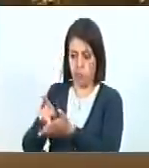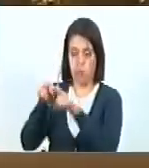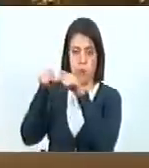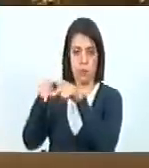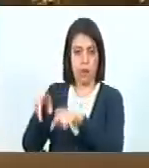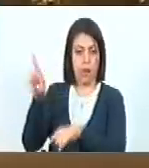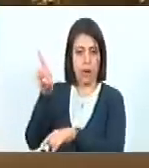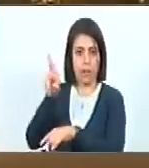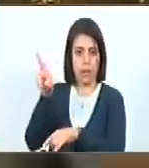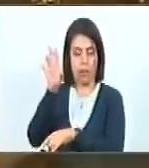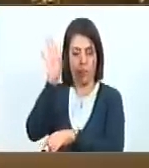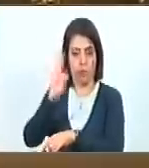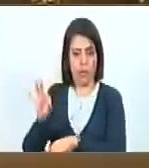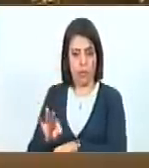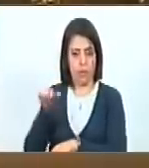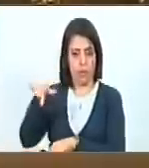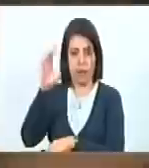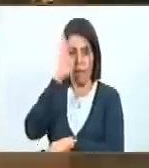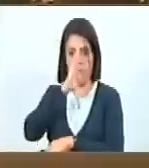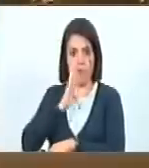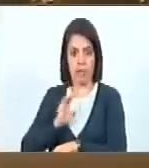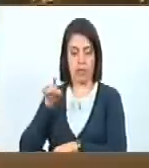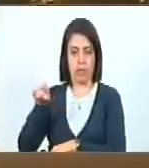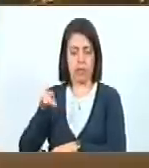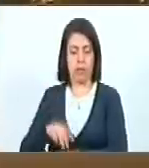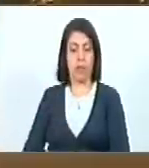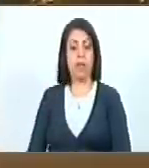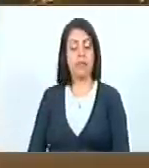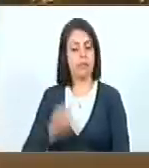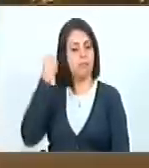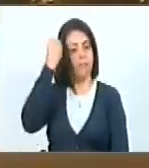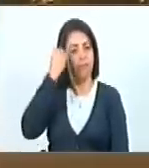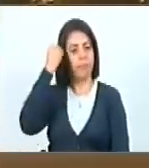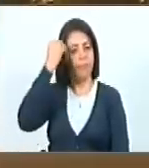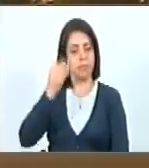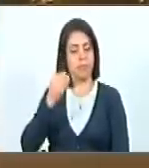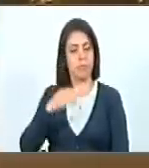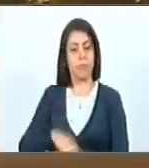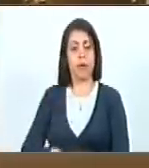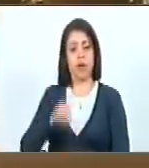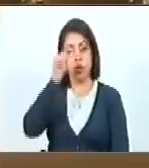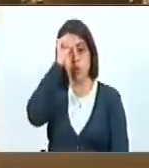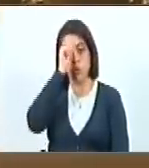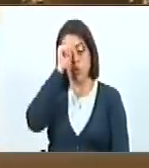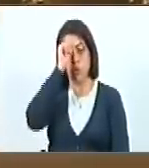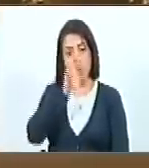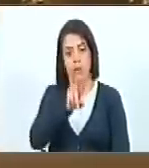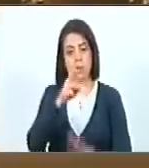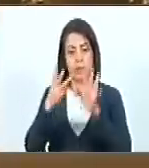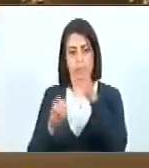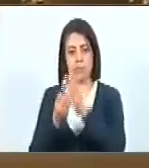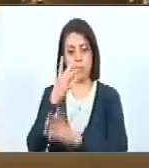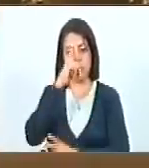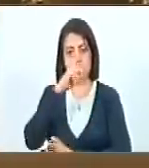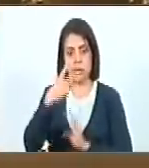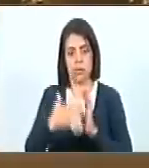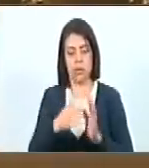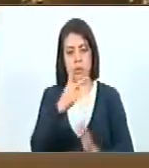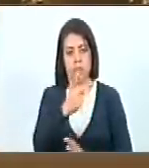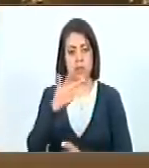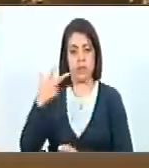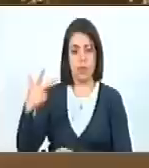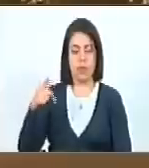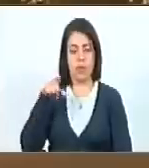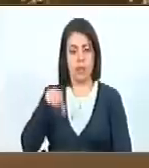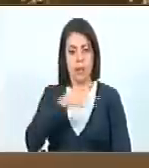a la República Federativa de Brasil. Considerando que el domingo 28 de mayo de